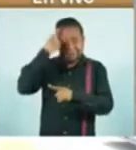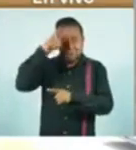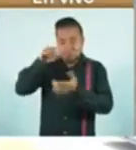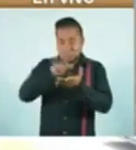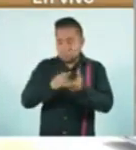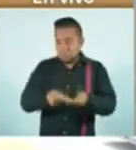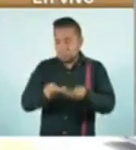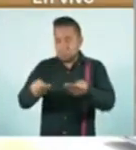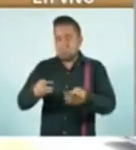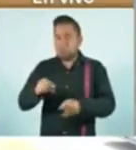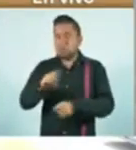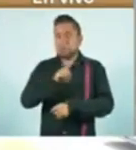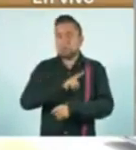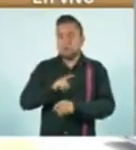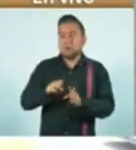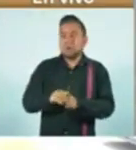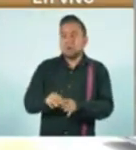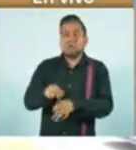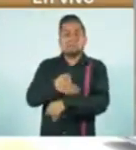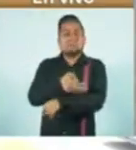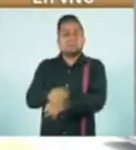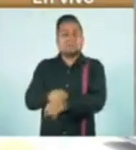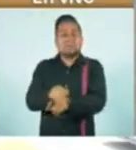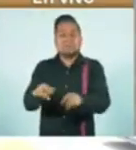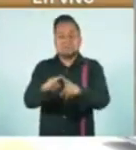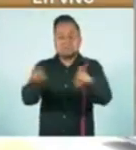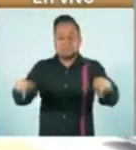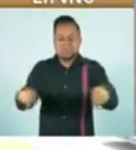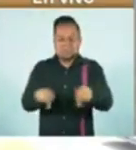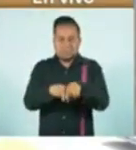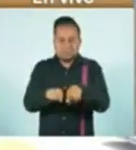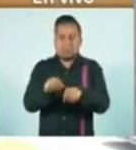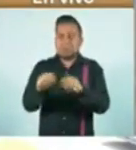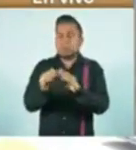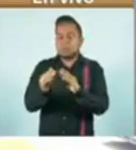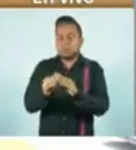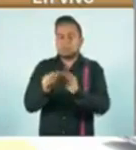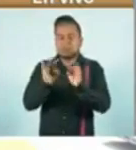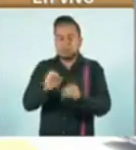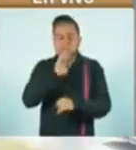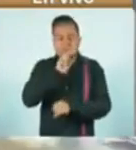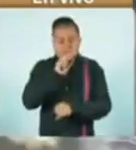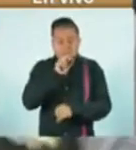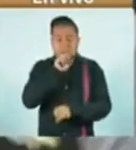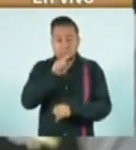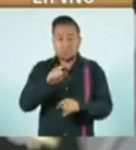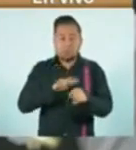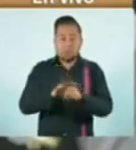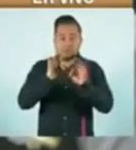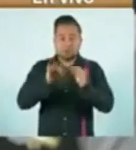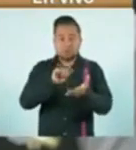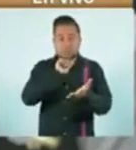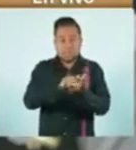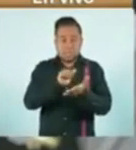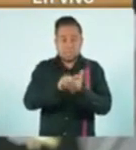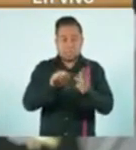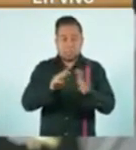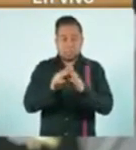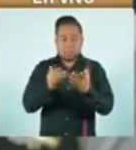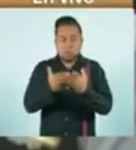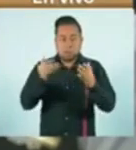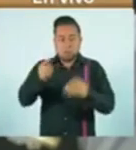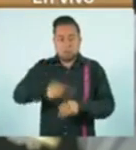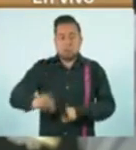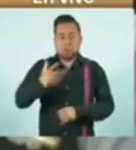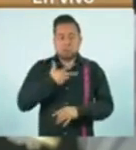solo sean posesionarios de parcelas agrícolas y de sus viviendas, sino también tengan una escritura como hoy la tienen